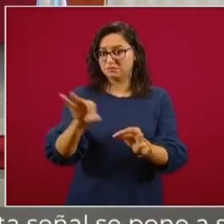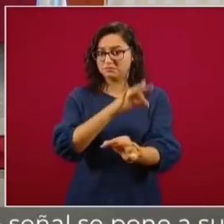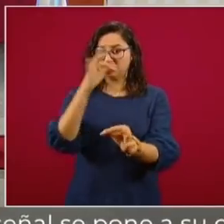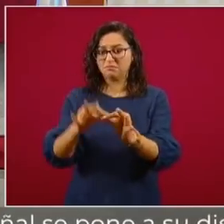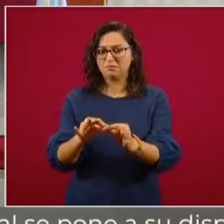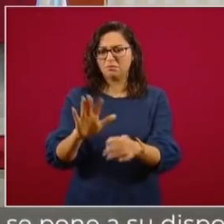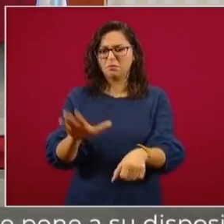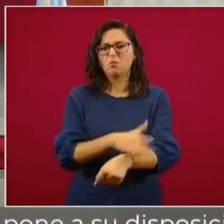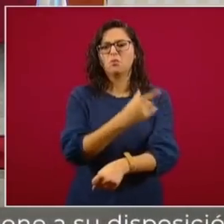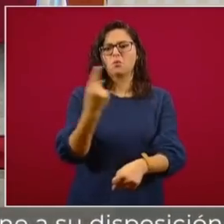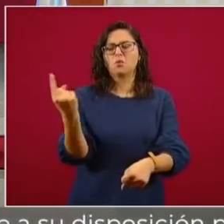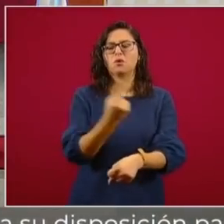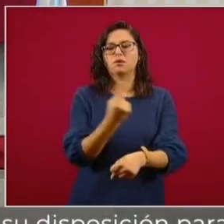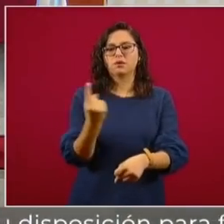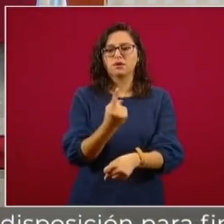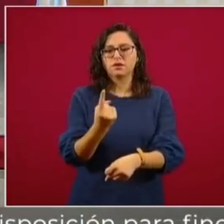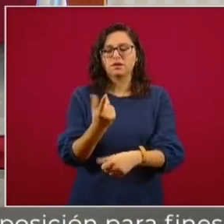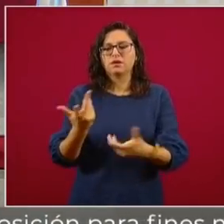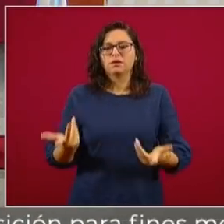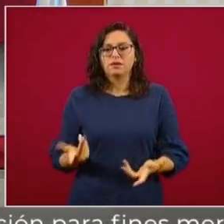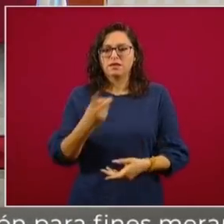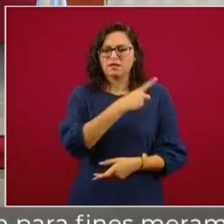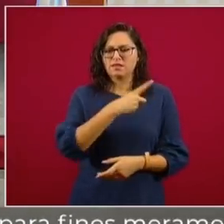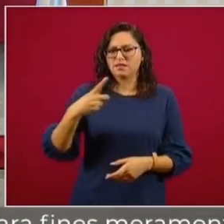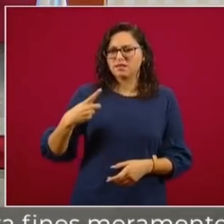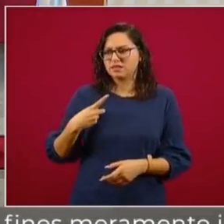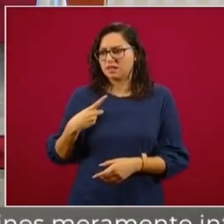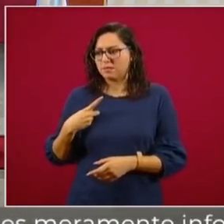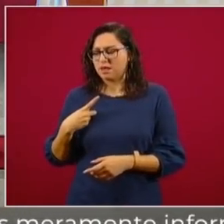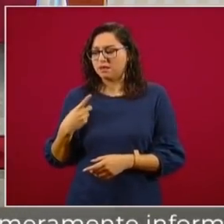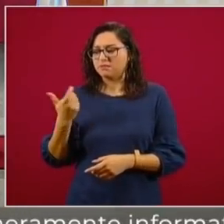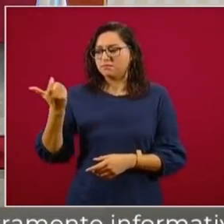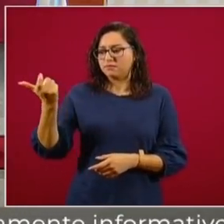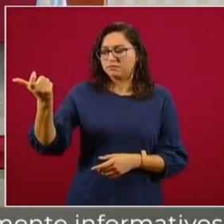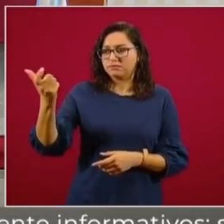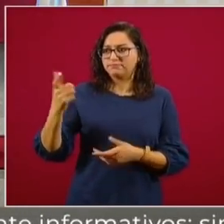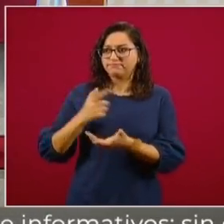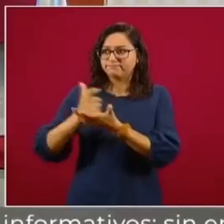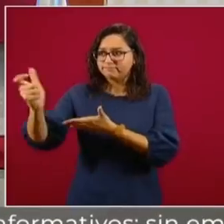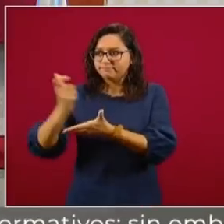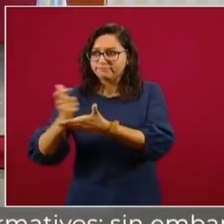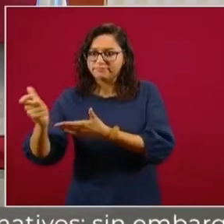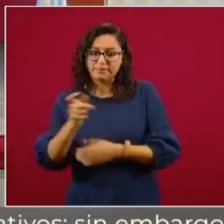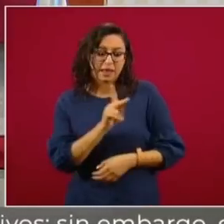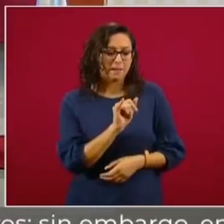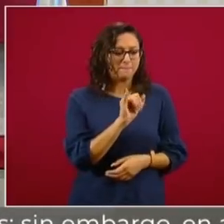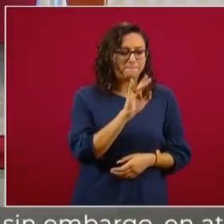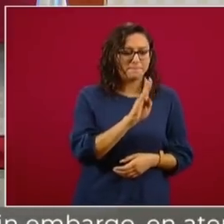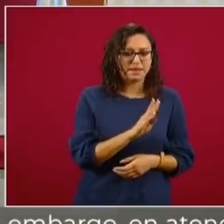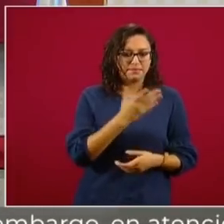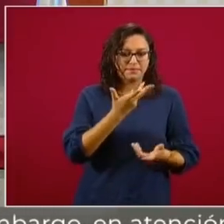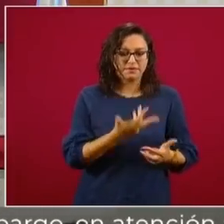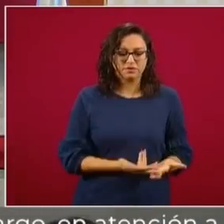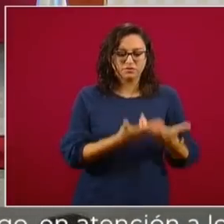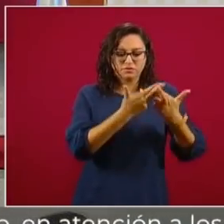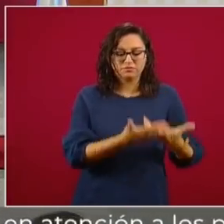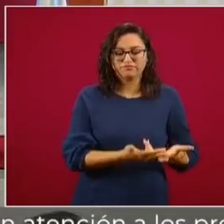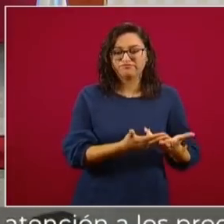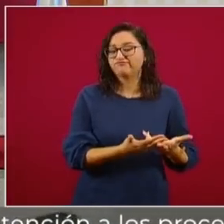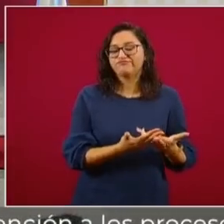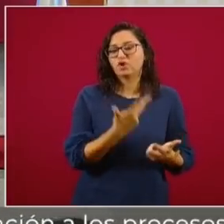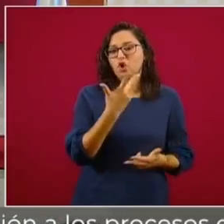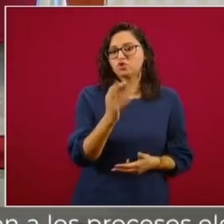reporta el gobierno es la razón de la deuda sobre el PIB, y lo que estamos teniendo es una caída de 8% del PIB, es decir,